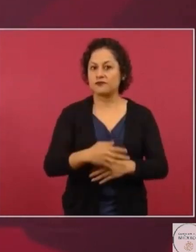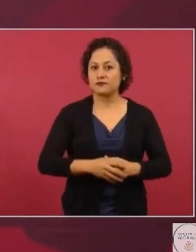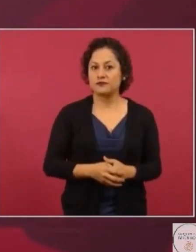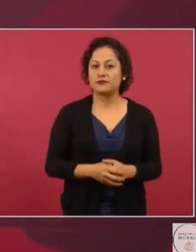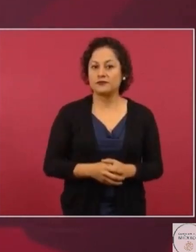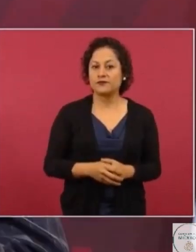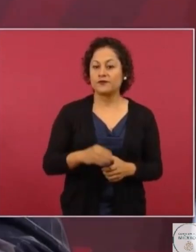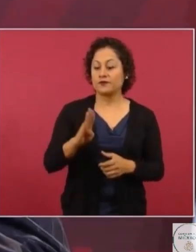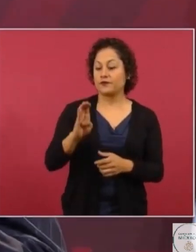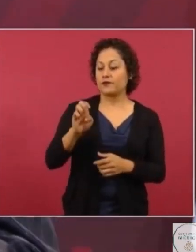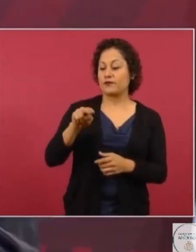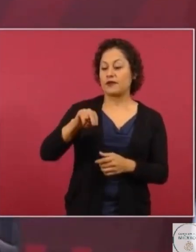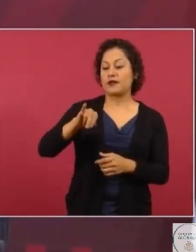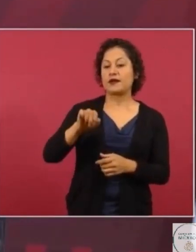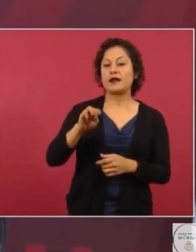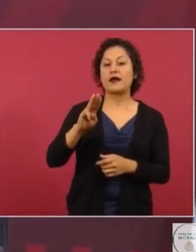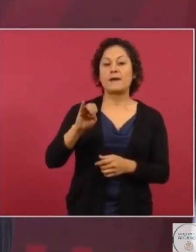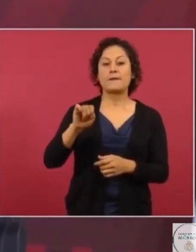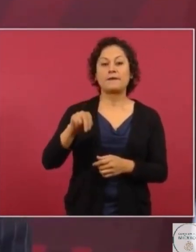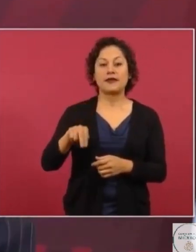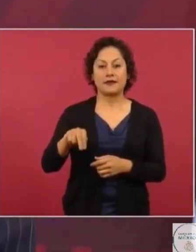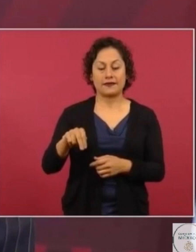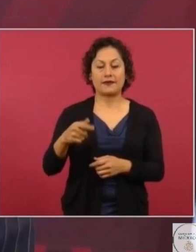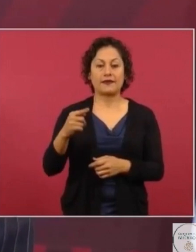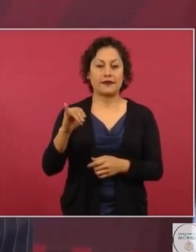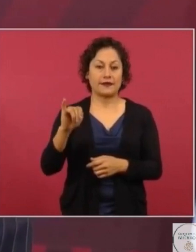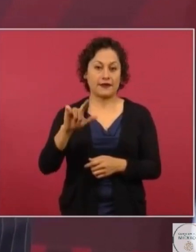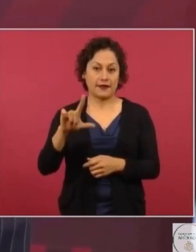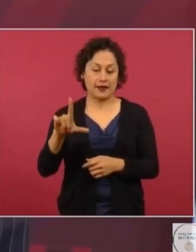Benjamín Gil es el manager.